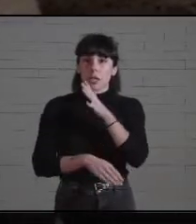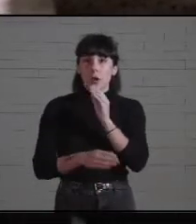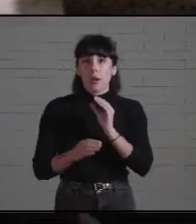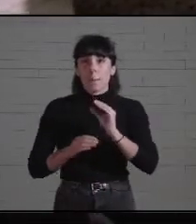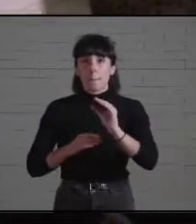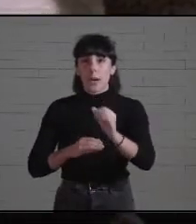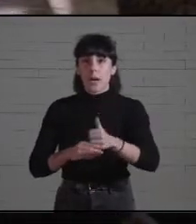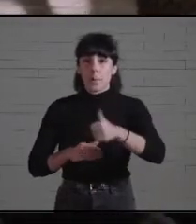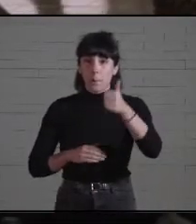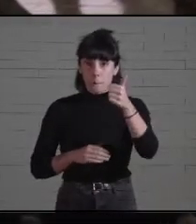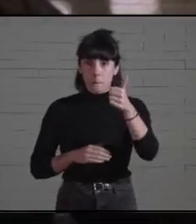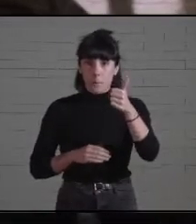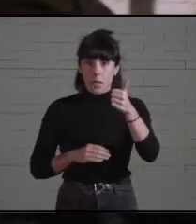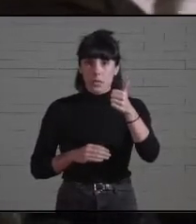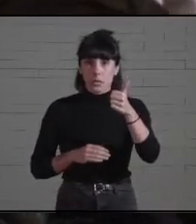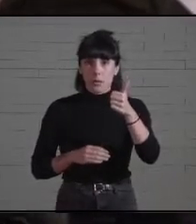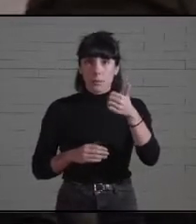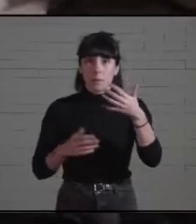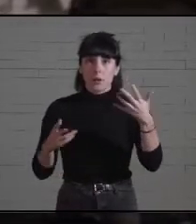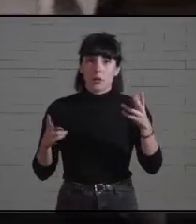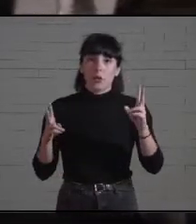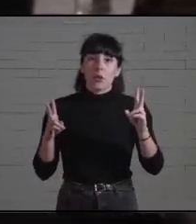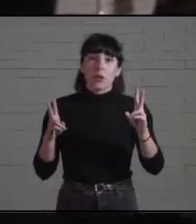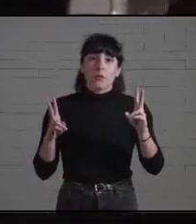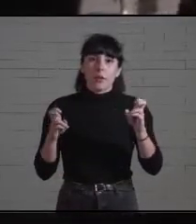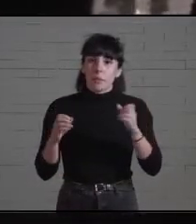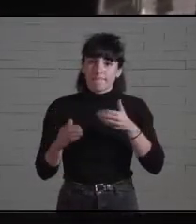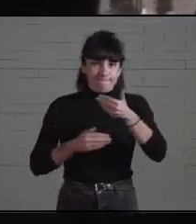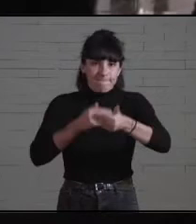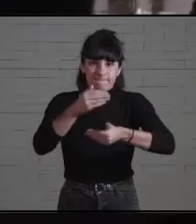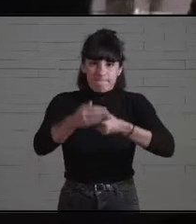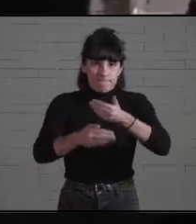va una partida importante, pero es que